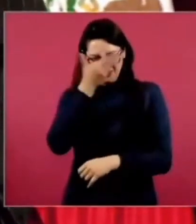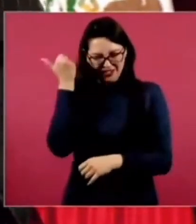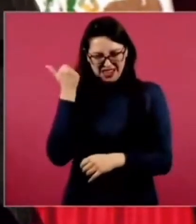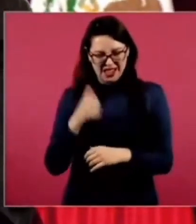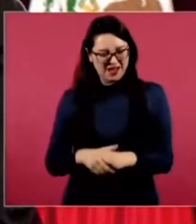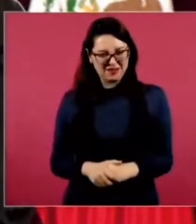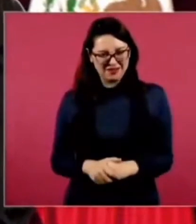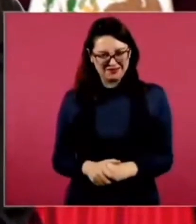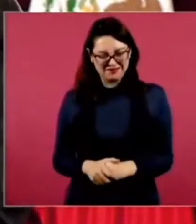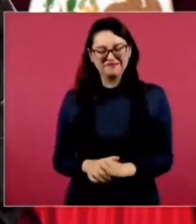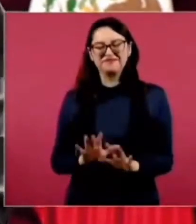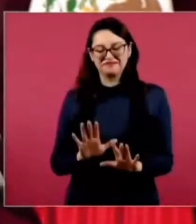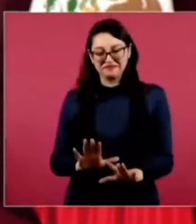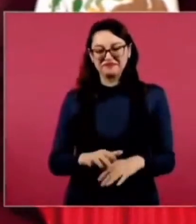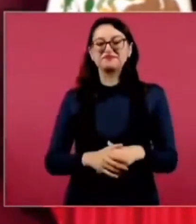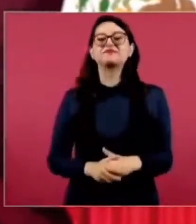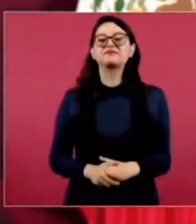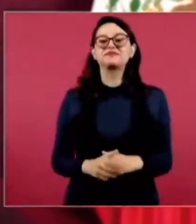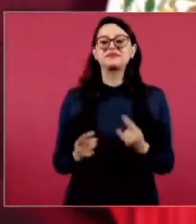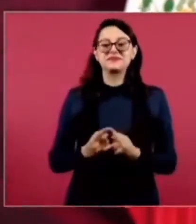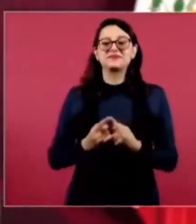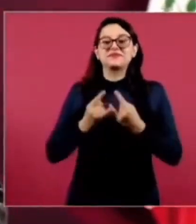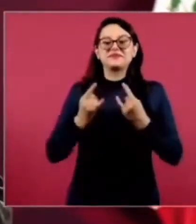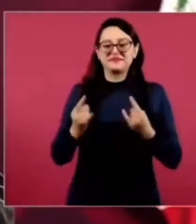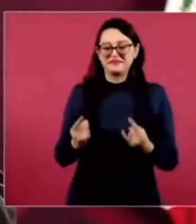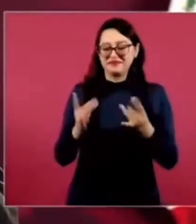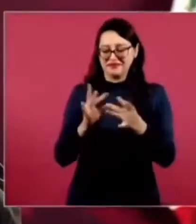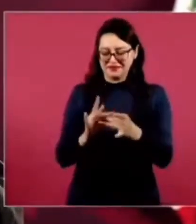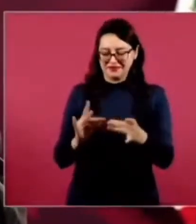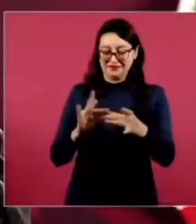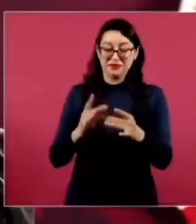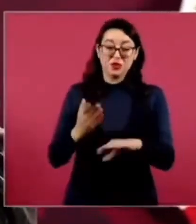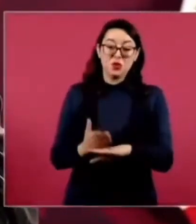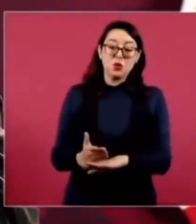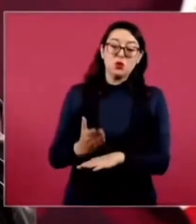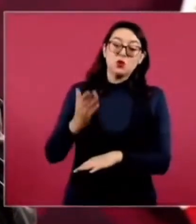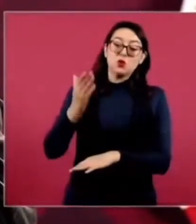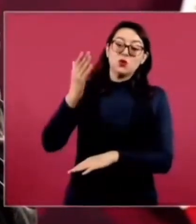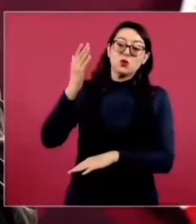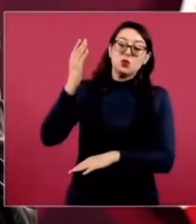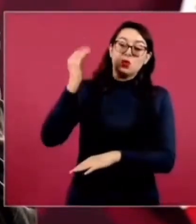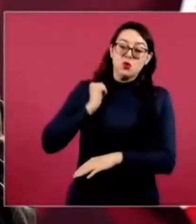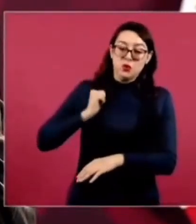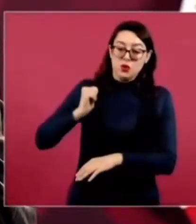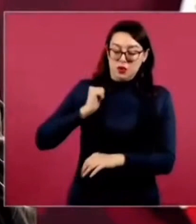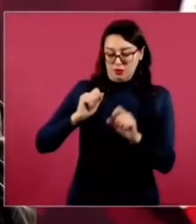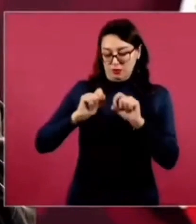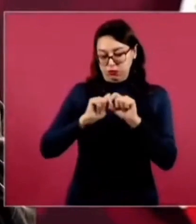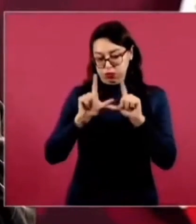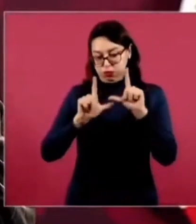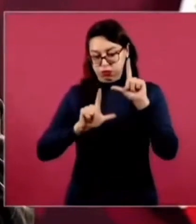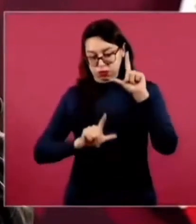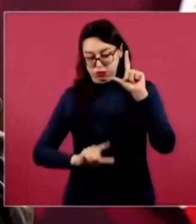fue muy difícil en México que existieran sindicatos